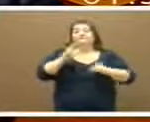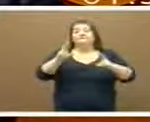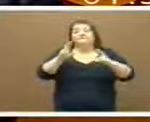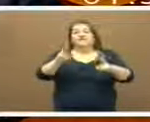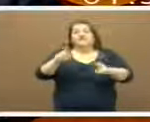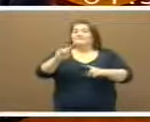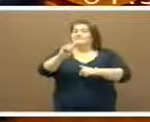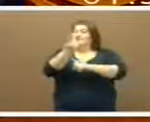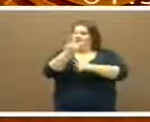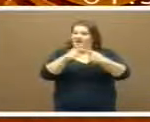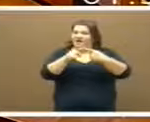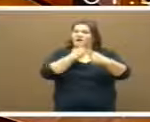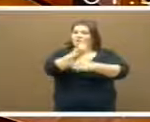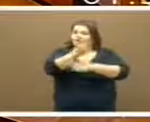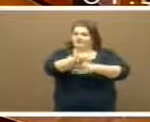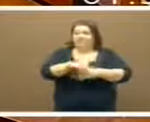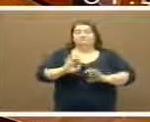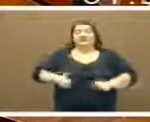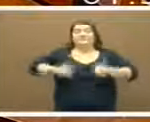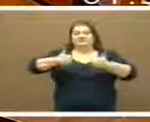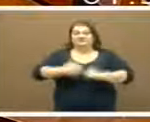la primera. Nada más.